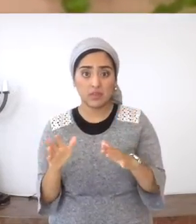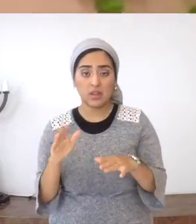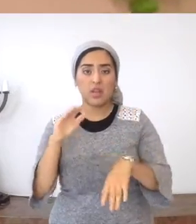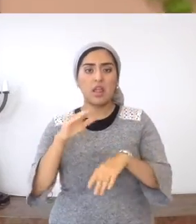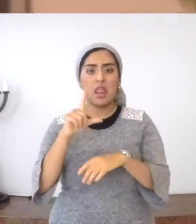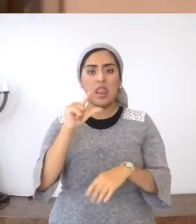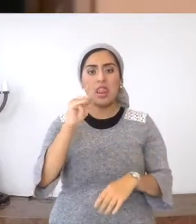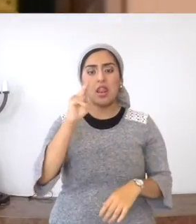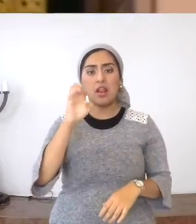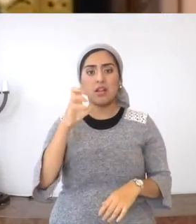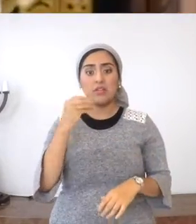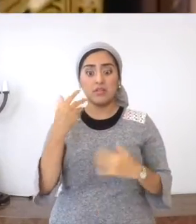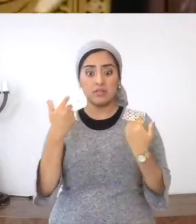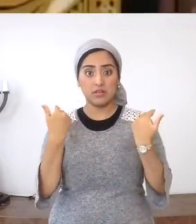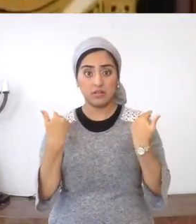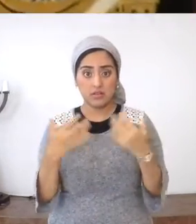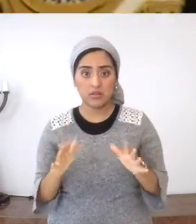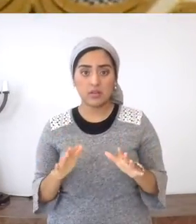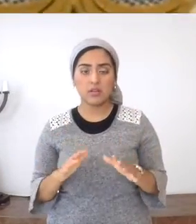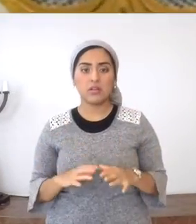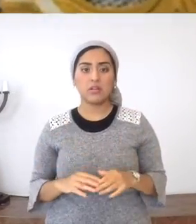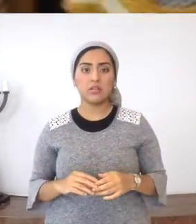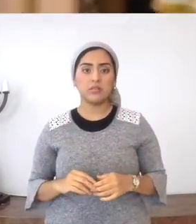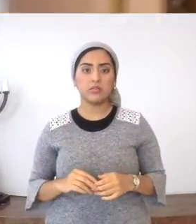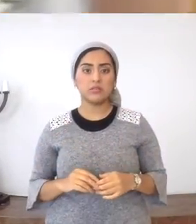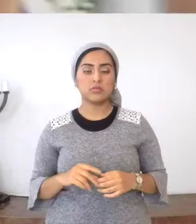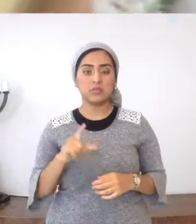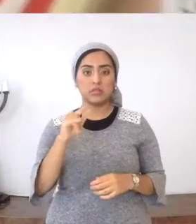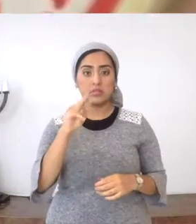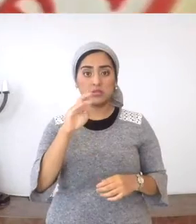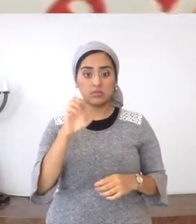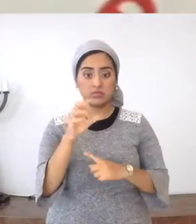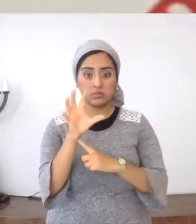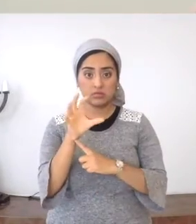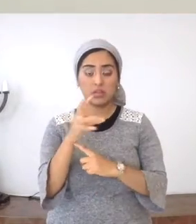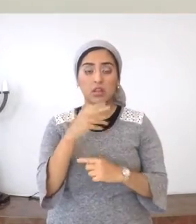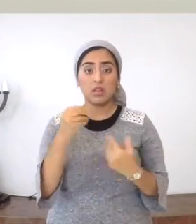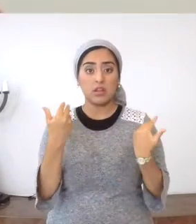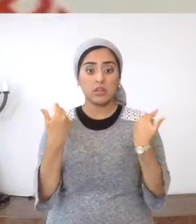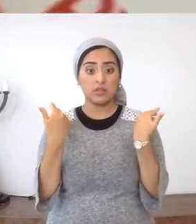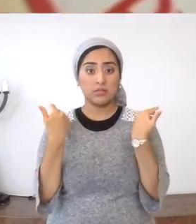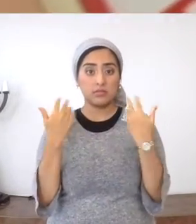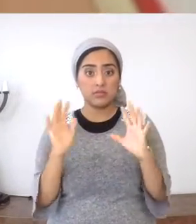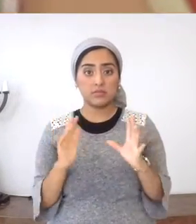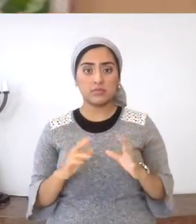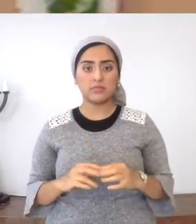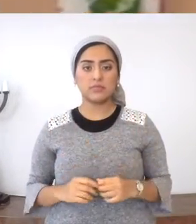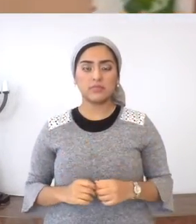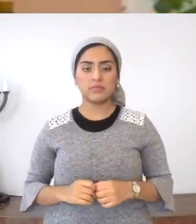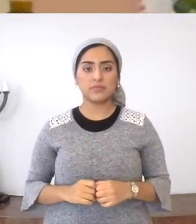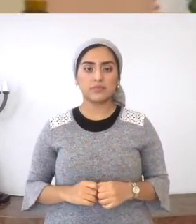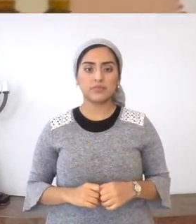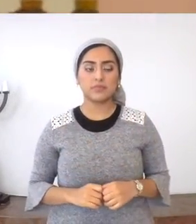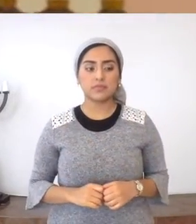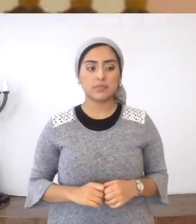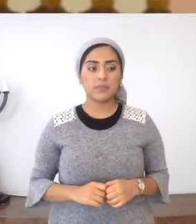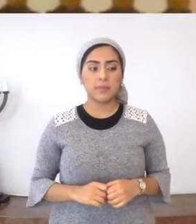Y luego Es en vivo Y luego O sea La transmisión en vivo Y luego